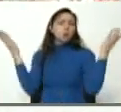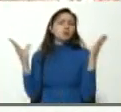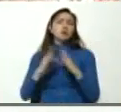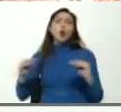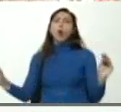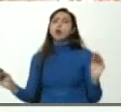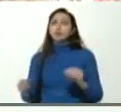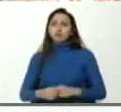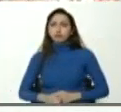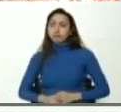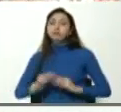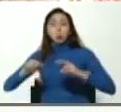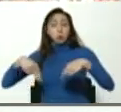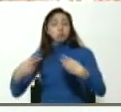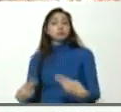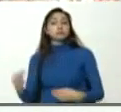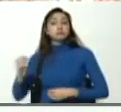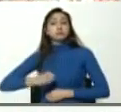modernas